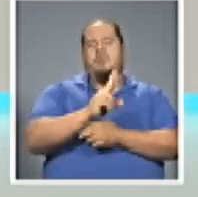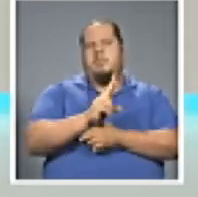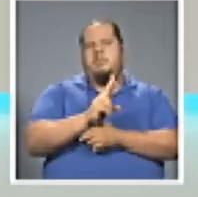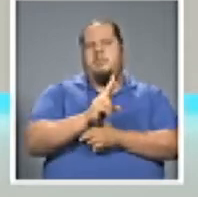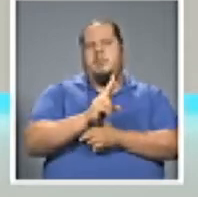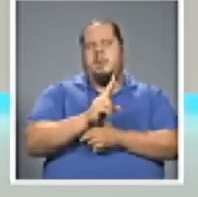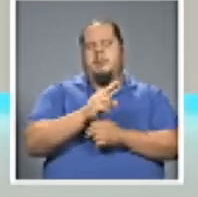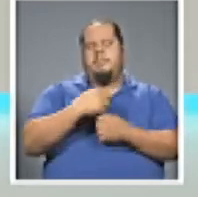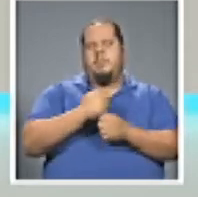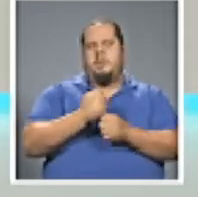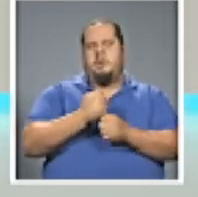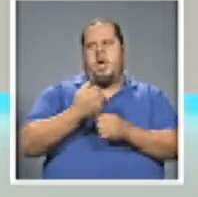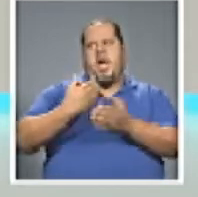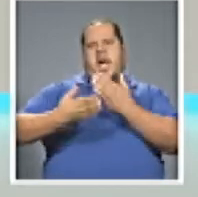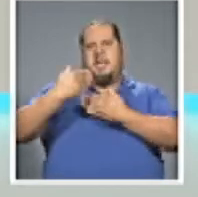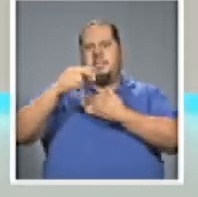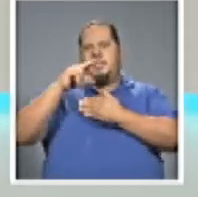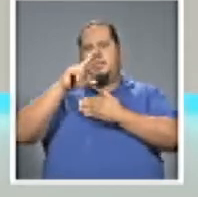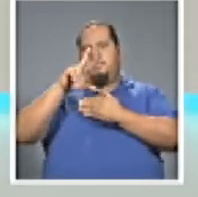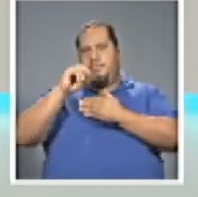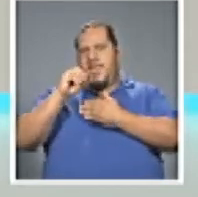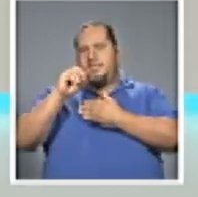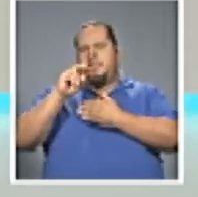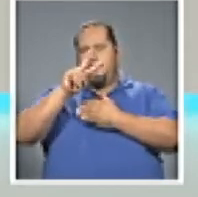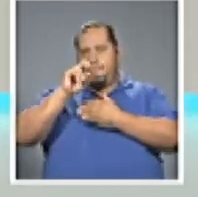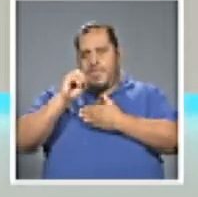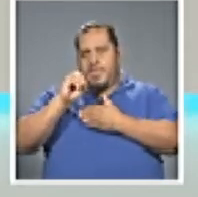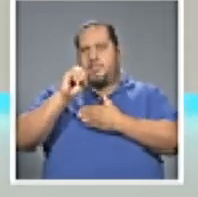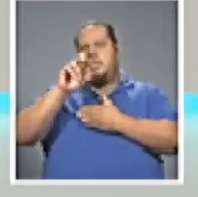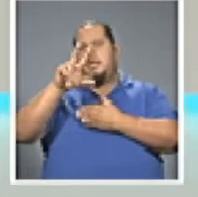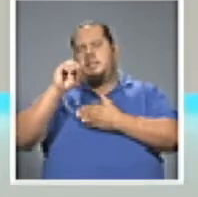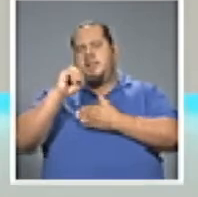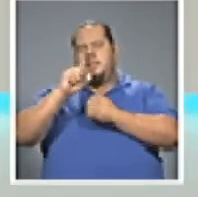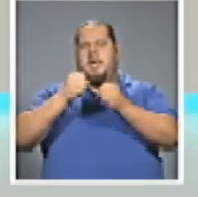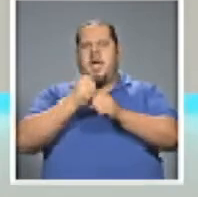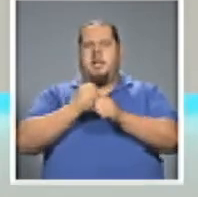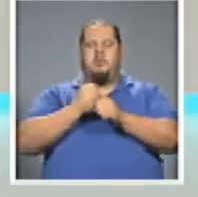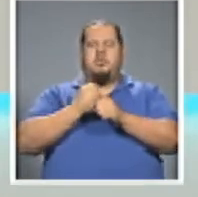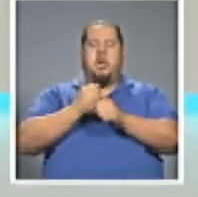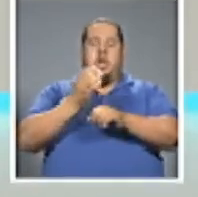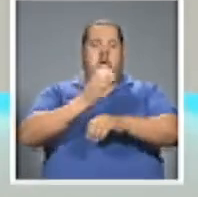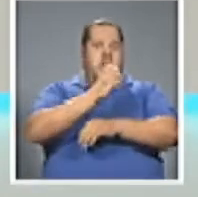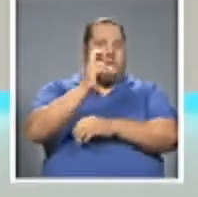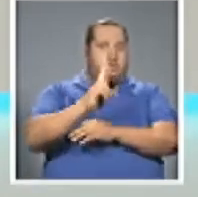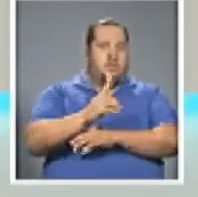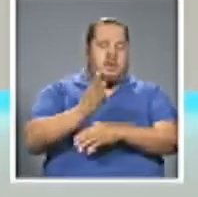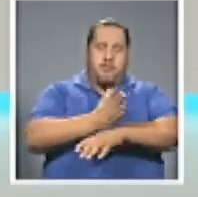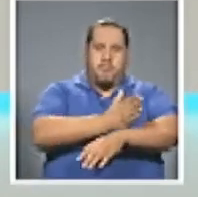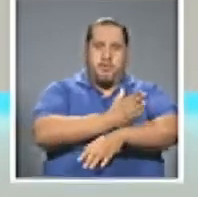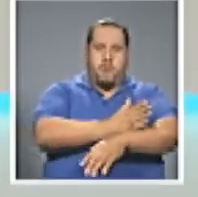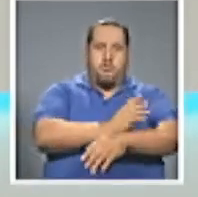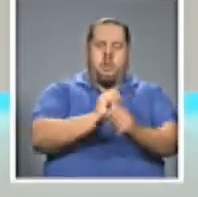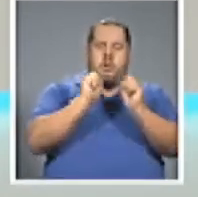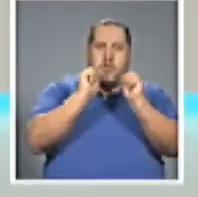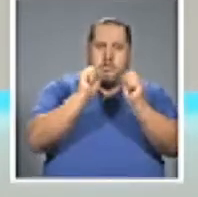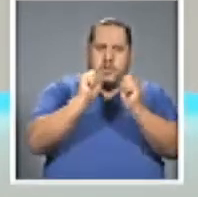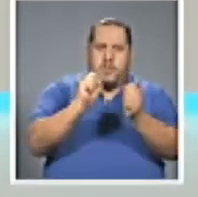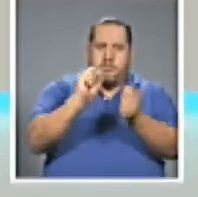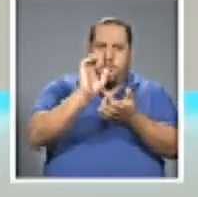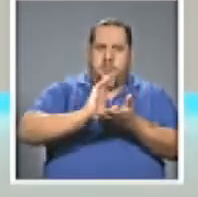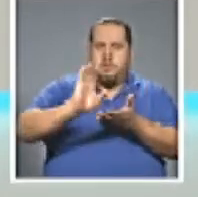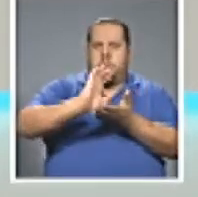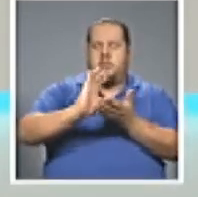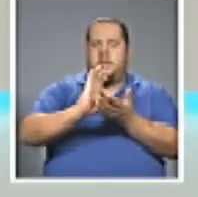un impulsó fuertemente el acceso a la educación secundaria, de tal manera que se llegó a casi